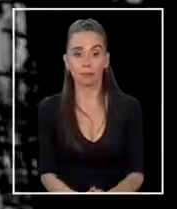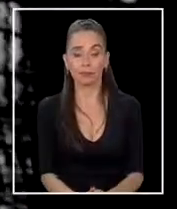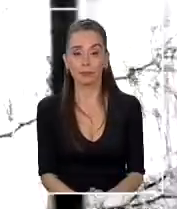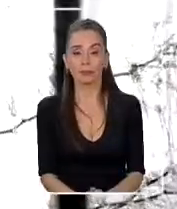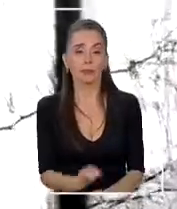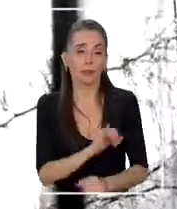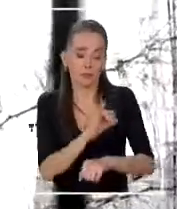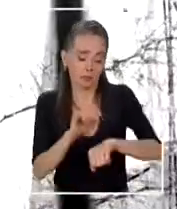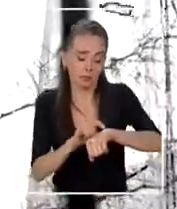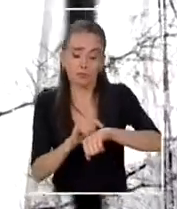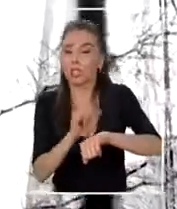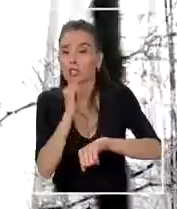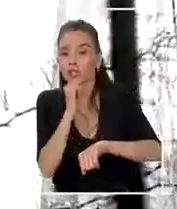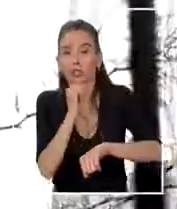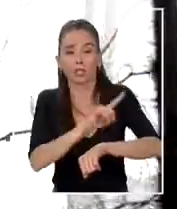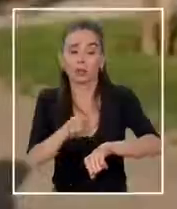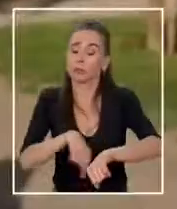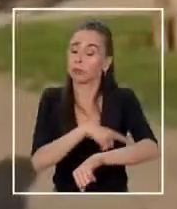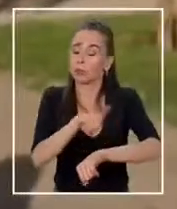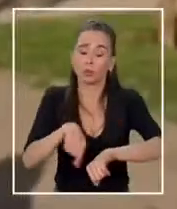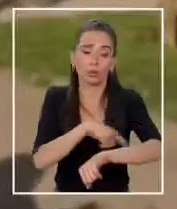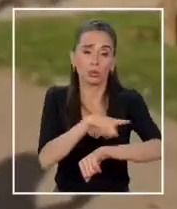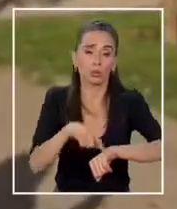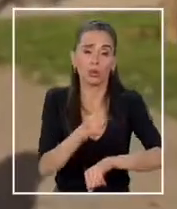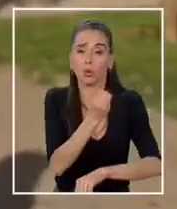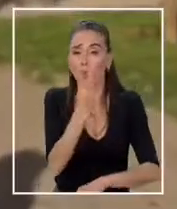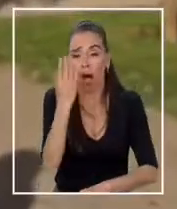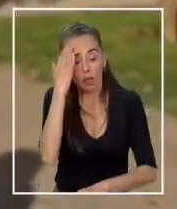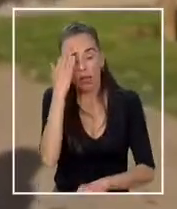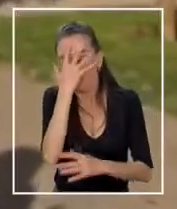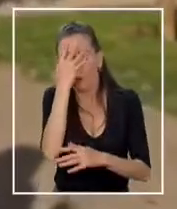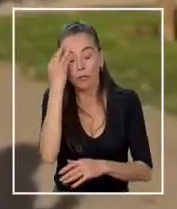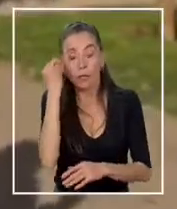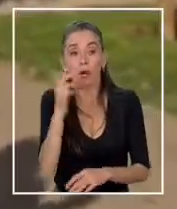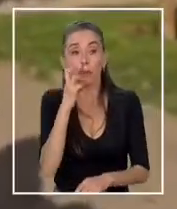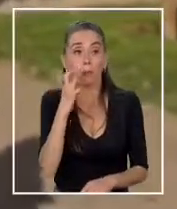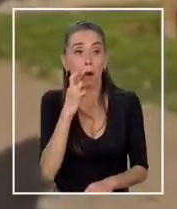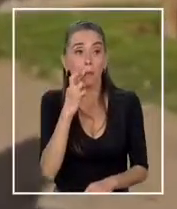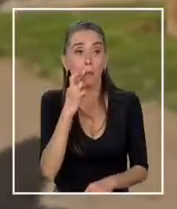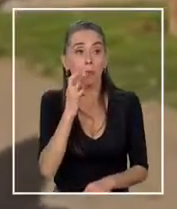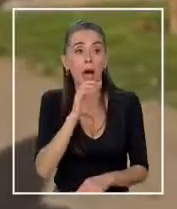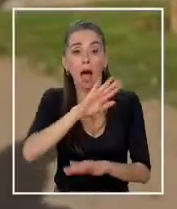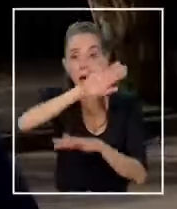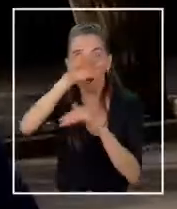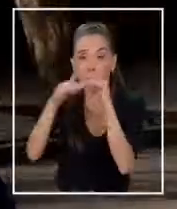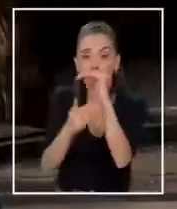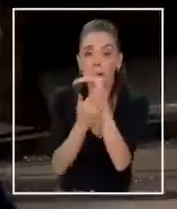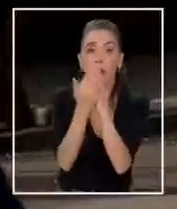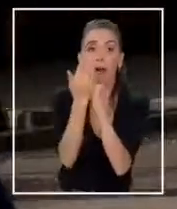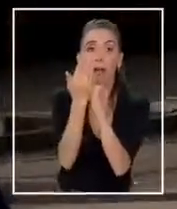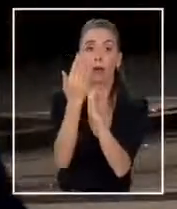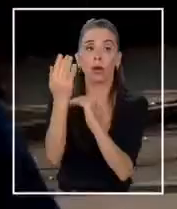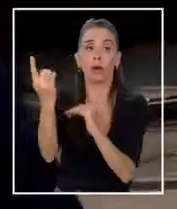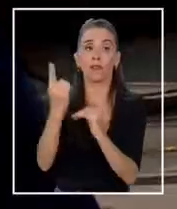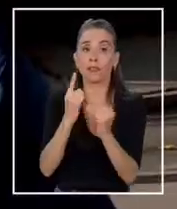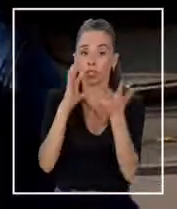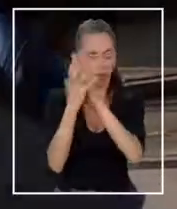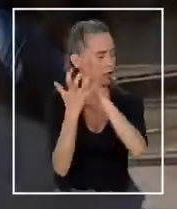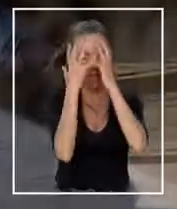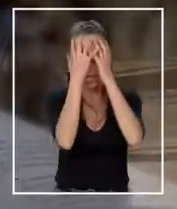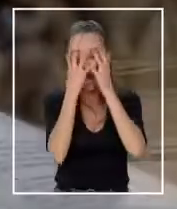Pasaron, no sé si pasaron horas o días, y mi papá apareció una madrugada, desfigurado